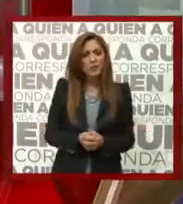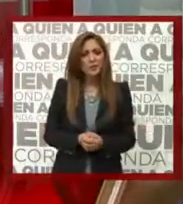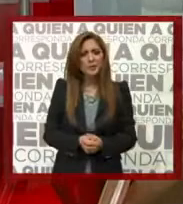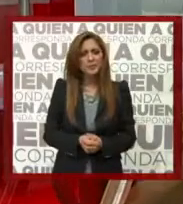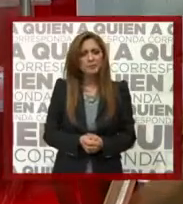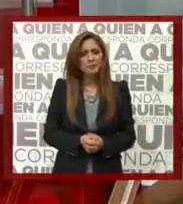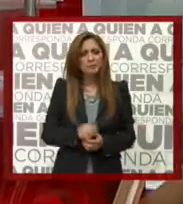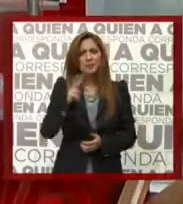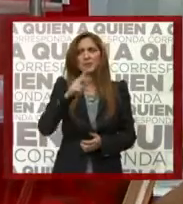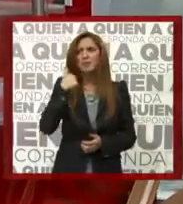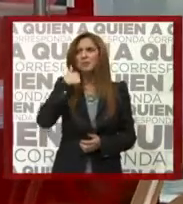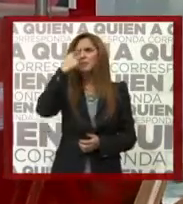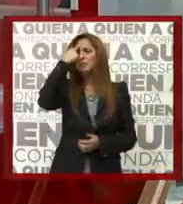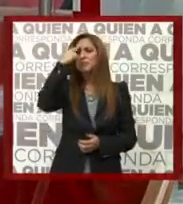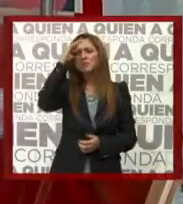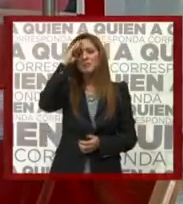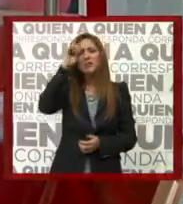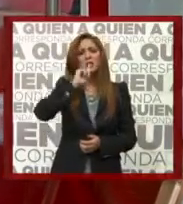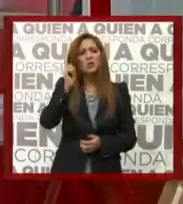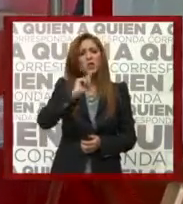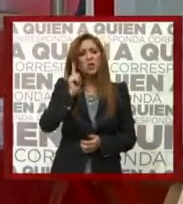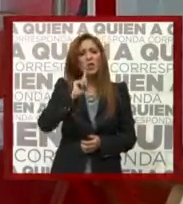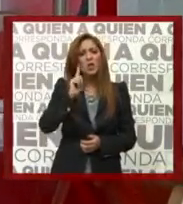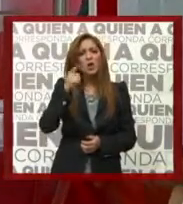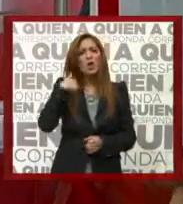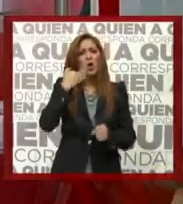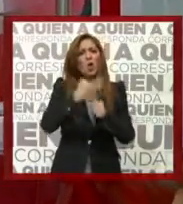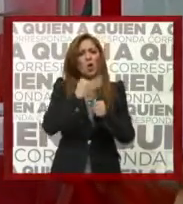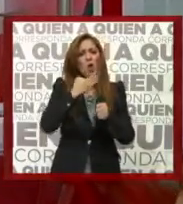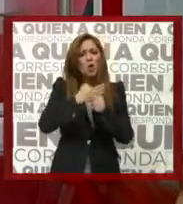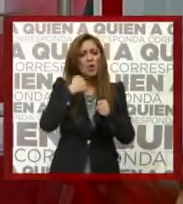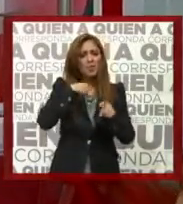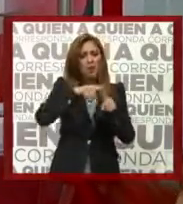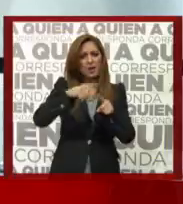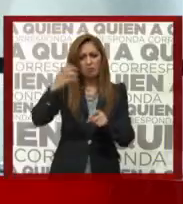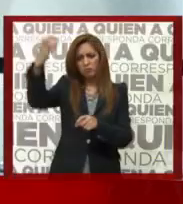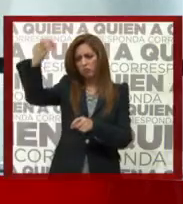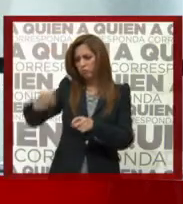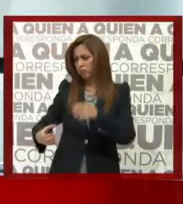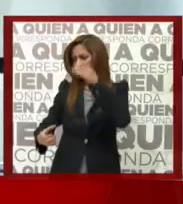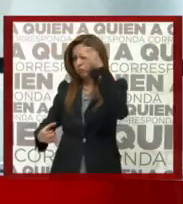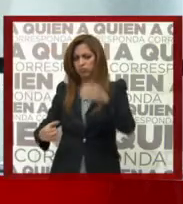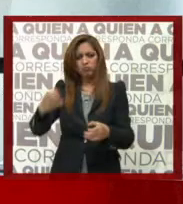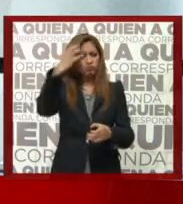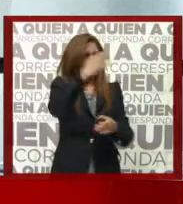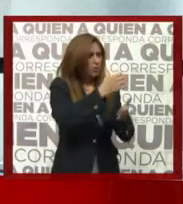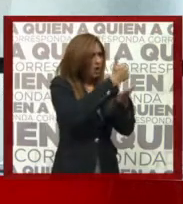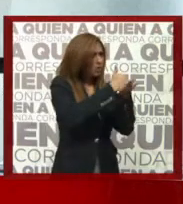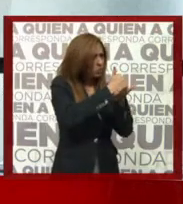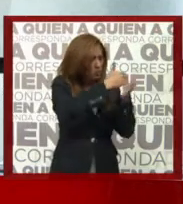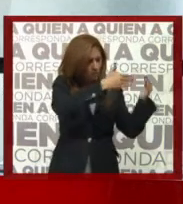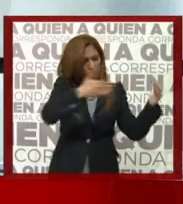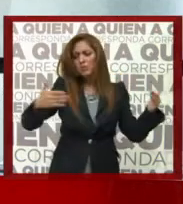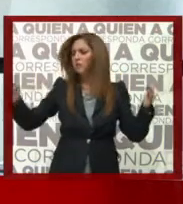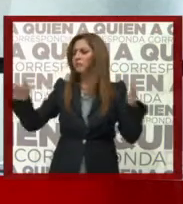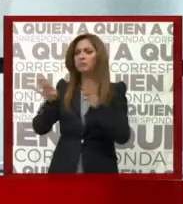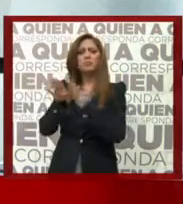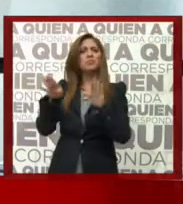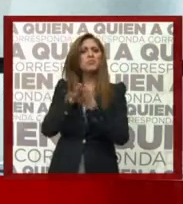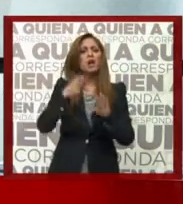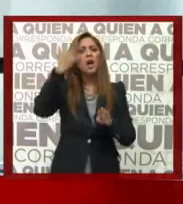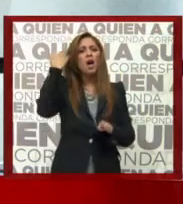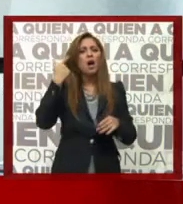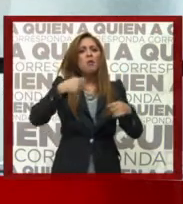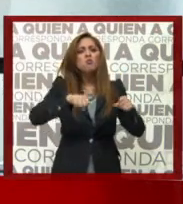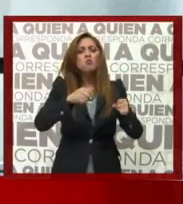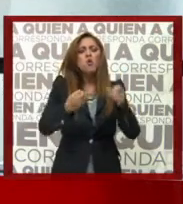No lo había pensado. ¿De quién es el negocio? Porque si ahora hay un chorro de tambos, de conos azules, ¿verdad? Por todos lados, con los que dividen, cierran. Antes era una moto,